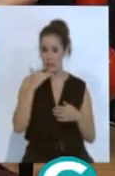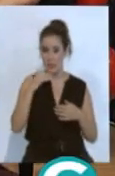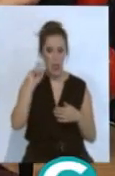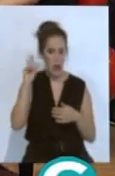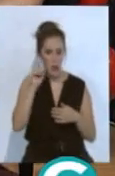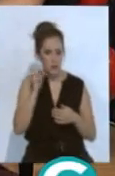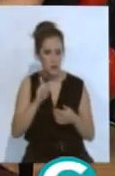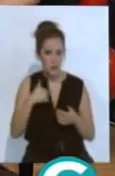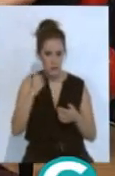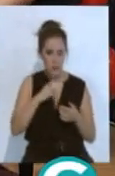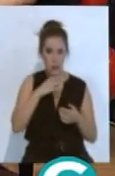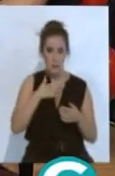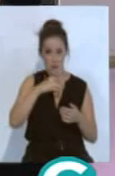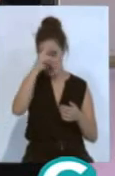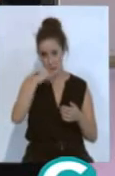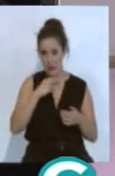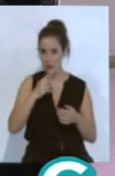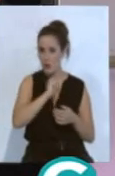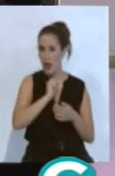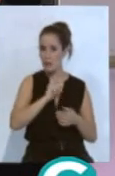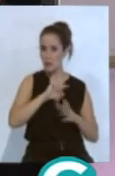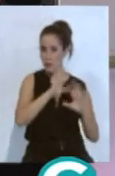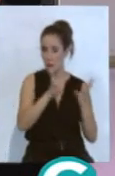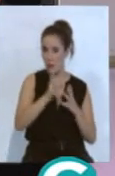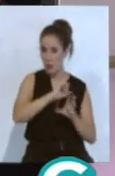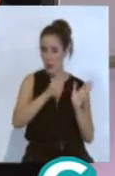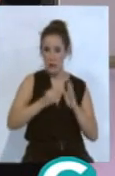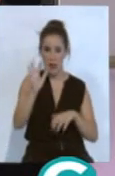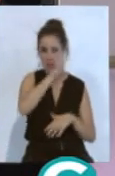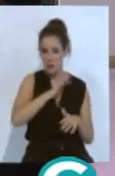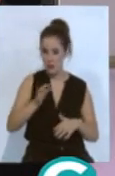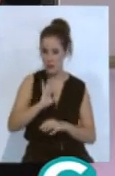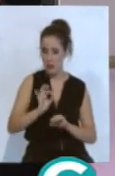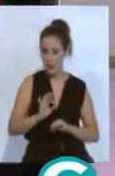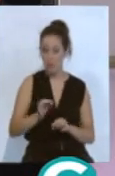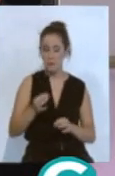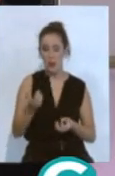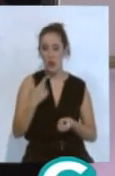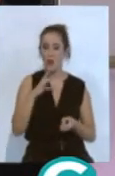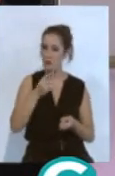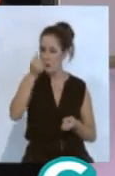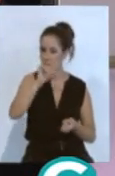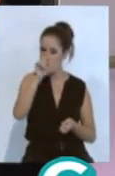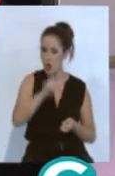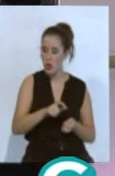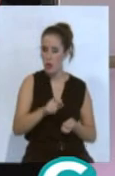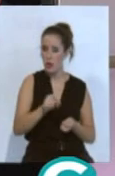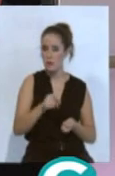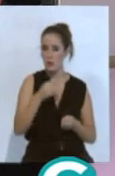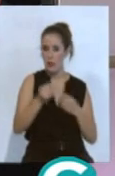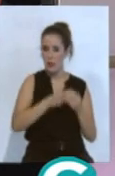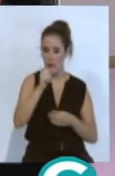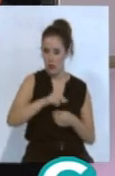inéditas, lo serán, porque mi padre no es un tío que haya cantado por el mundo entero, ni haya vendido mucho. Era un tío que le gustaba para hacerlo para